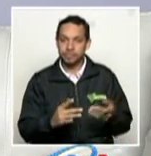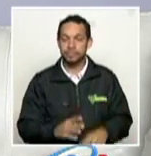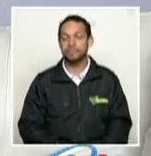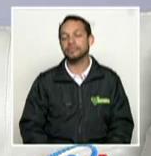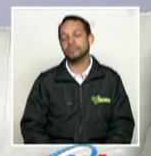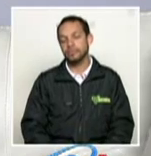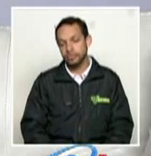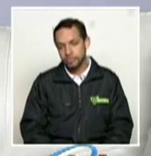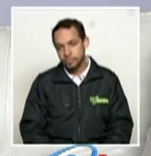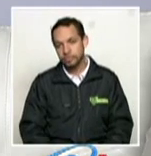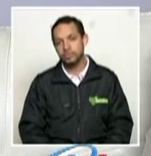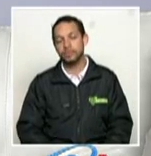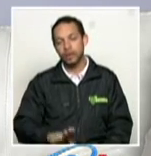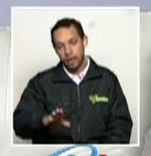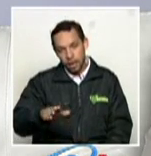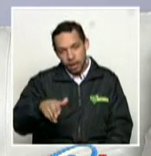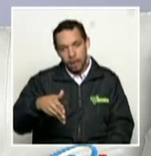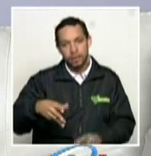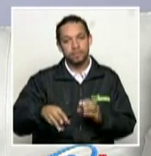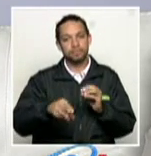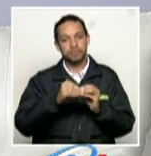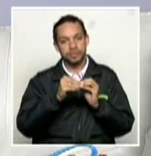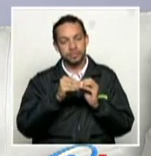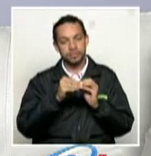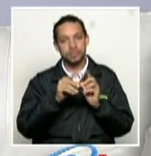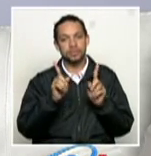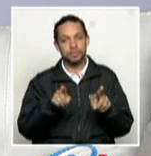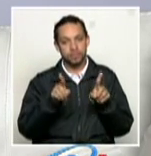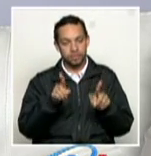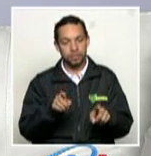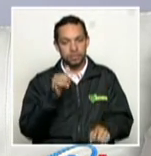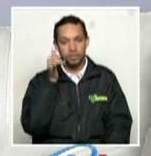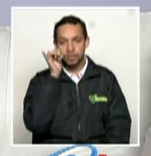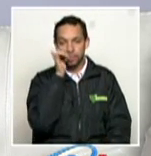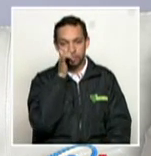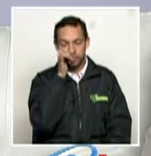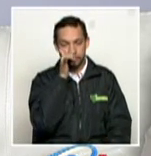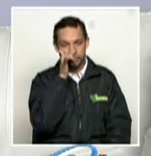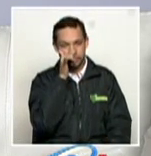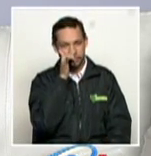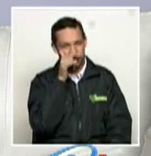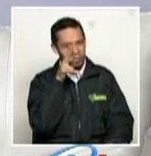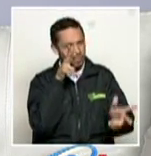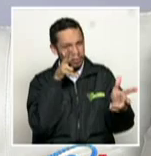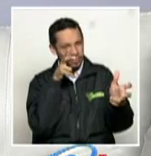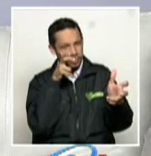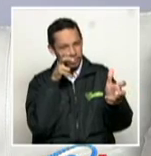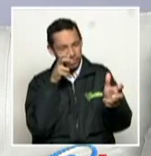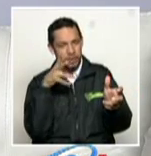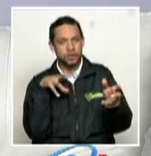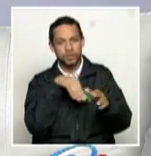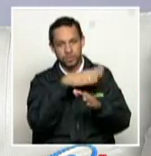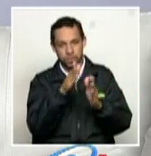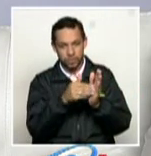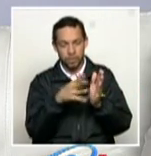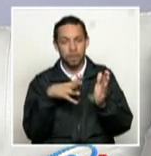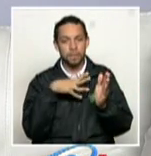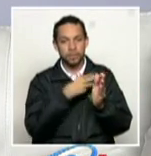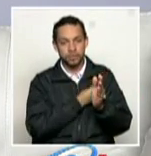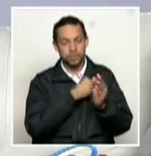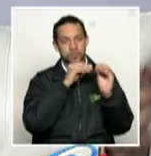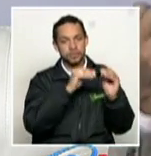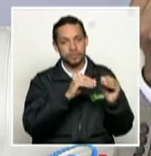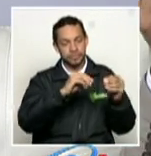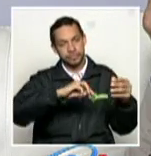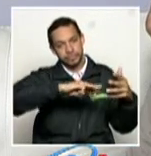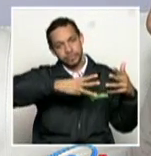entonces hay otro examen importante que es la ecografía transvaginal. Nosotros tenemos un programa dentro de los paquetes de prevención que queremos hacer, que